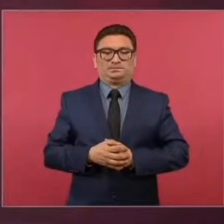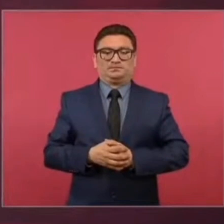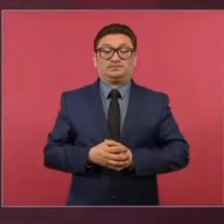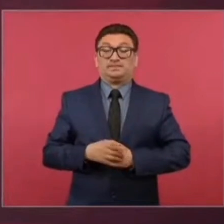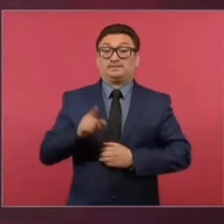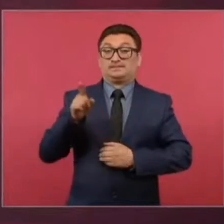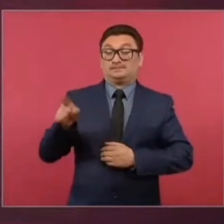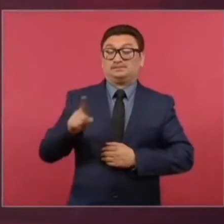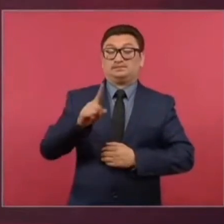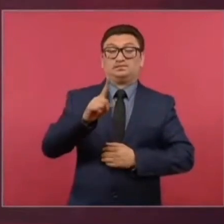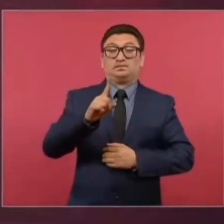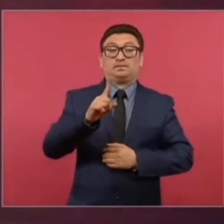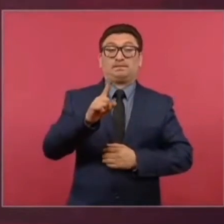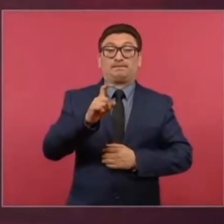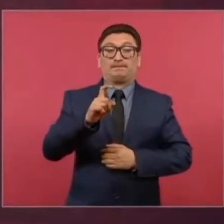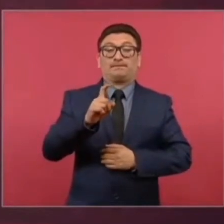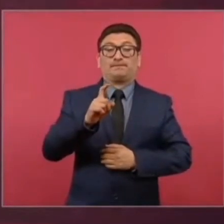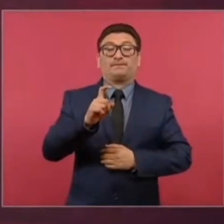el agua